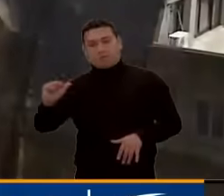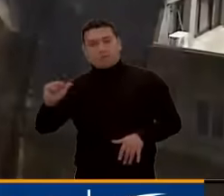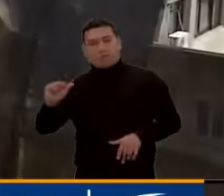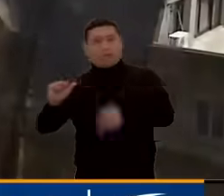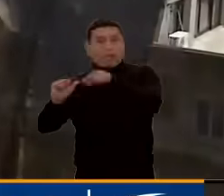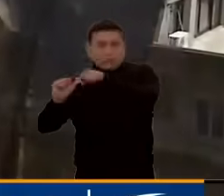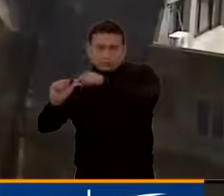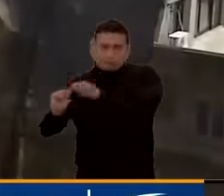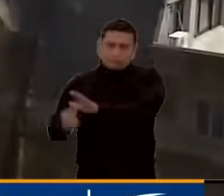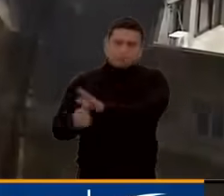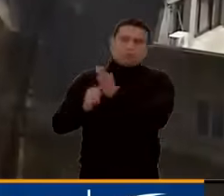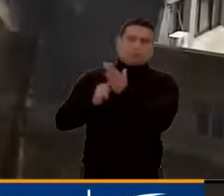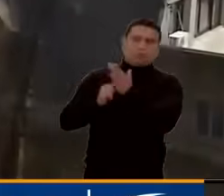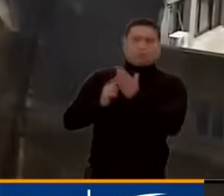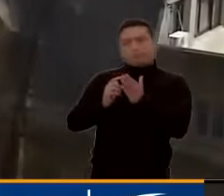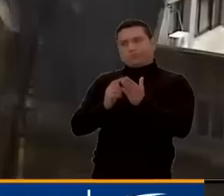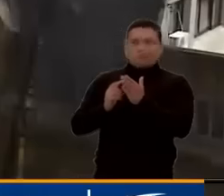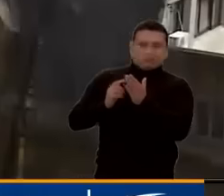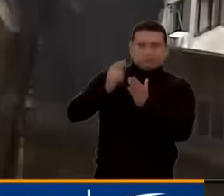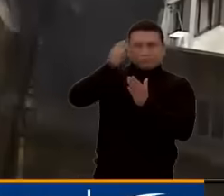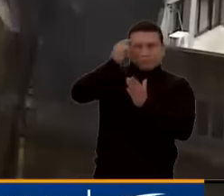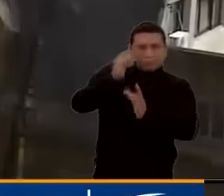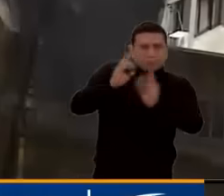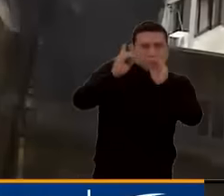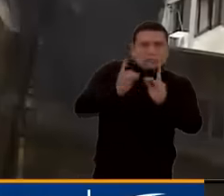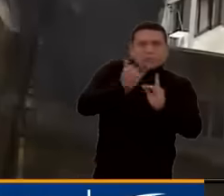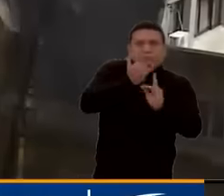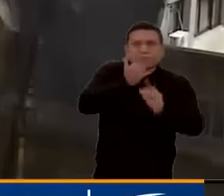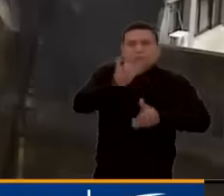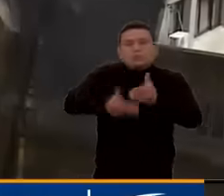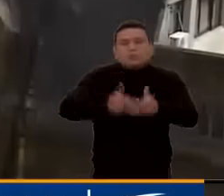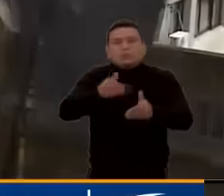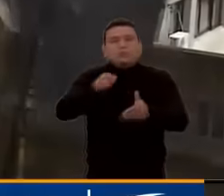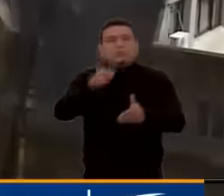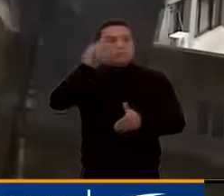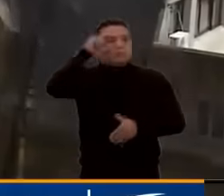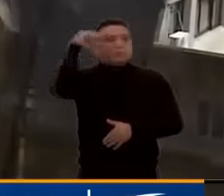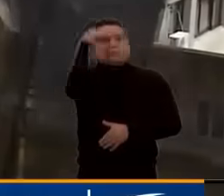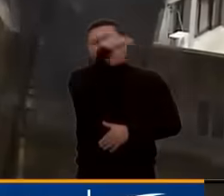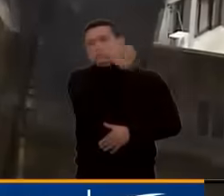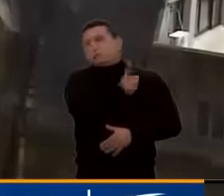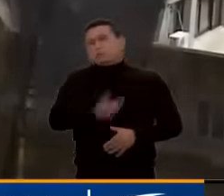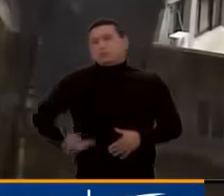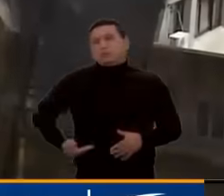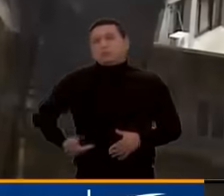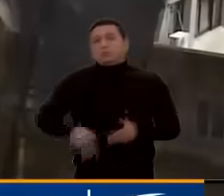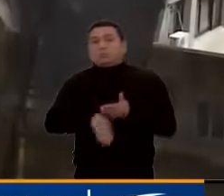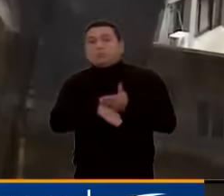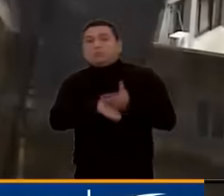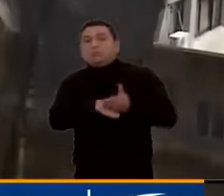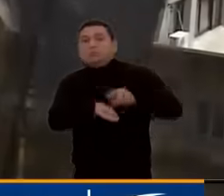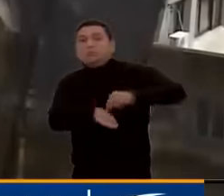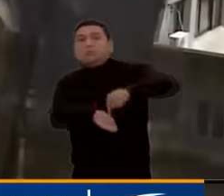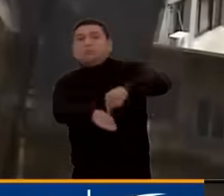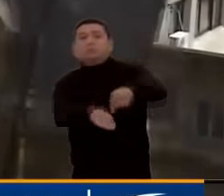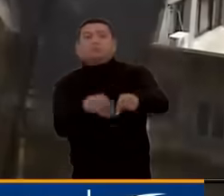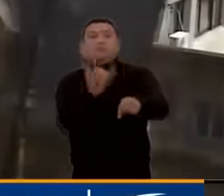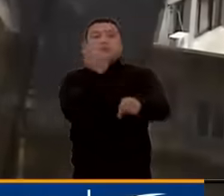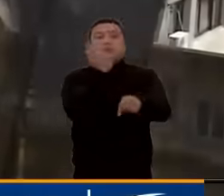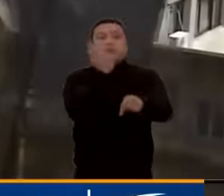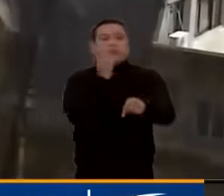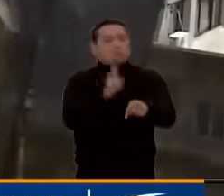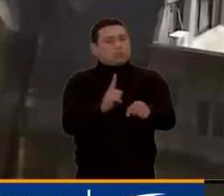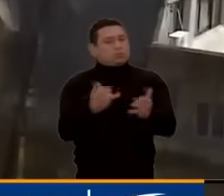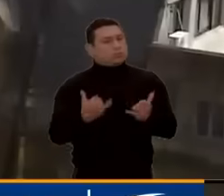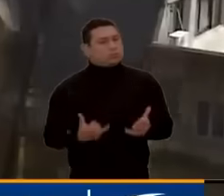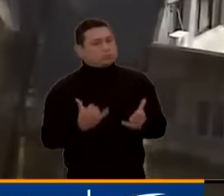que podríamos esperar también por parte del presidente Gustavo Petro en las próximas horas luego de esta jornada de hoy, un poco de lo que analizábamos, cuál